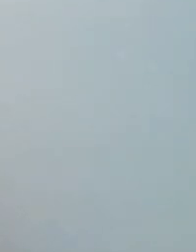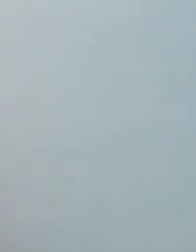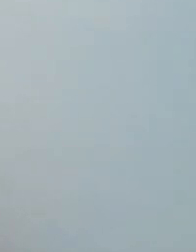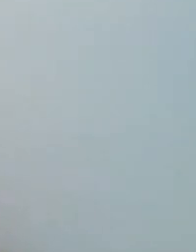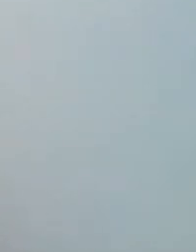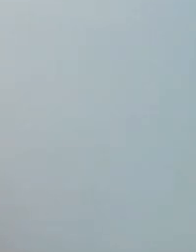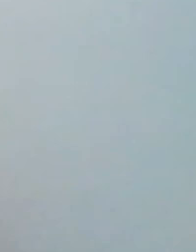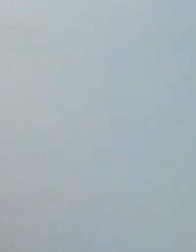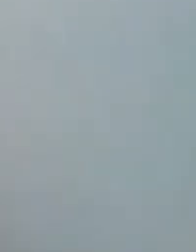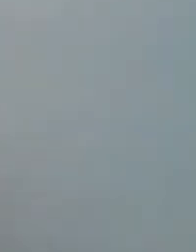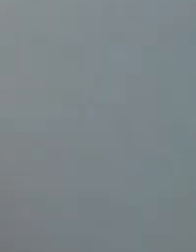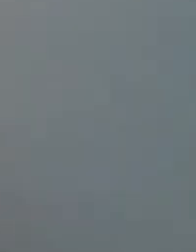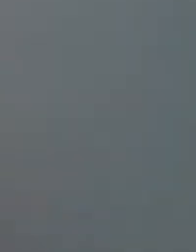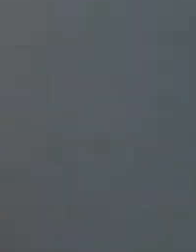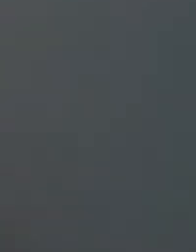2021